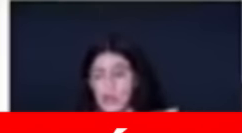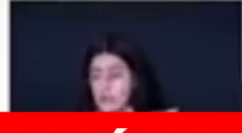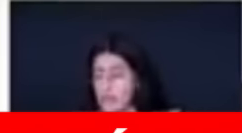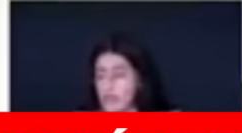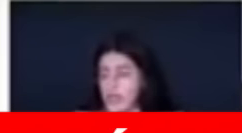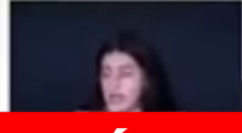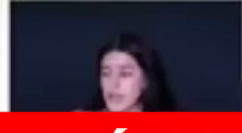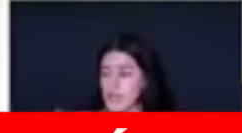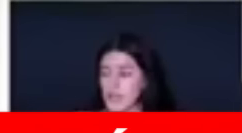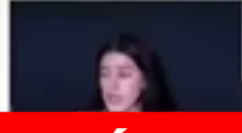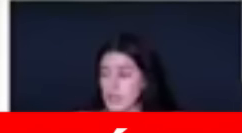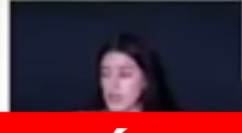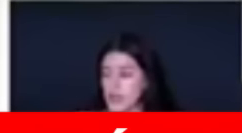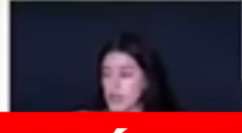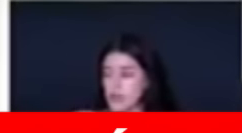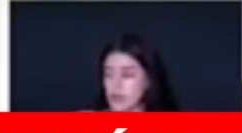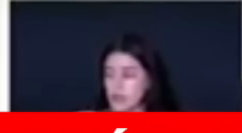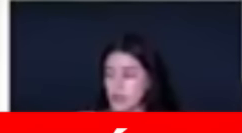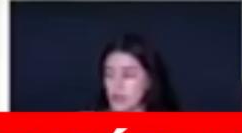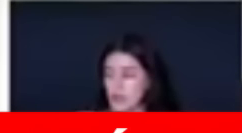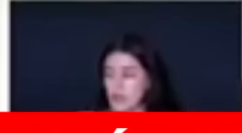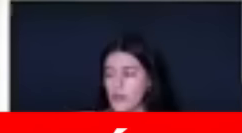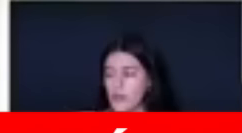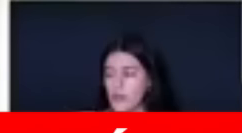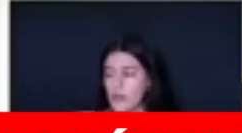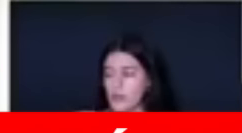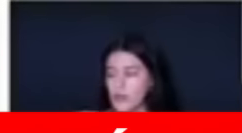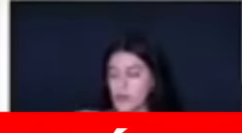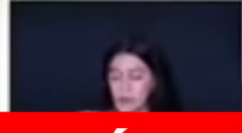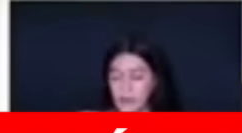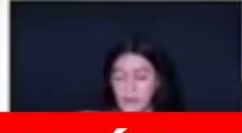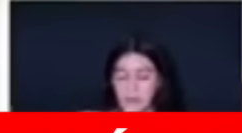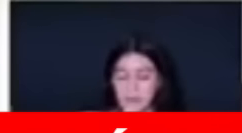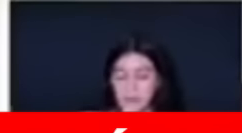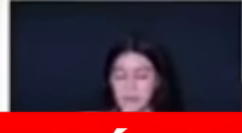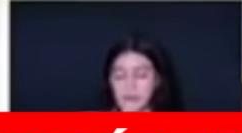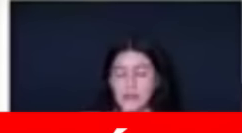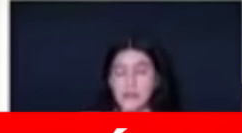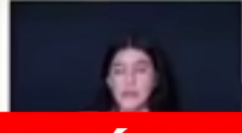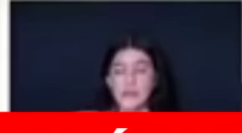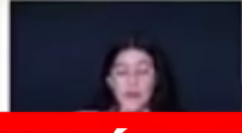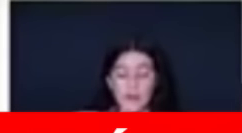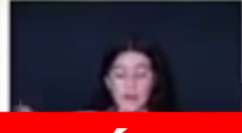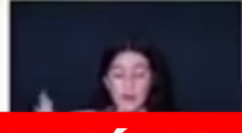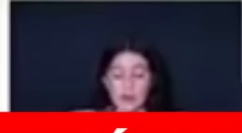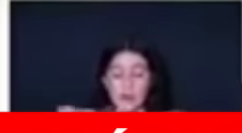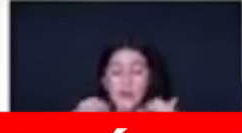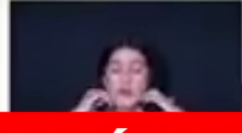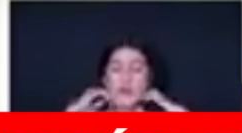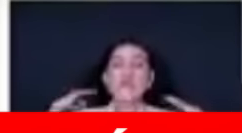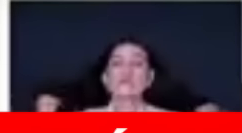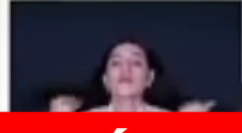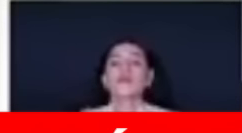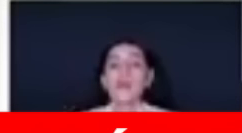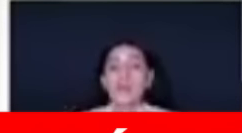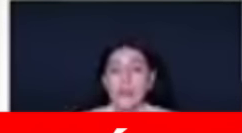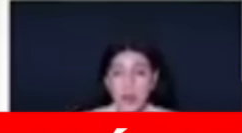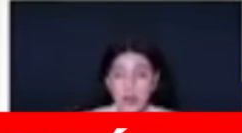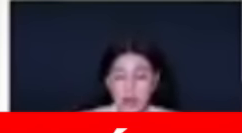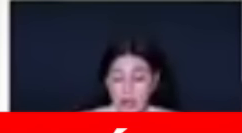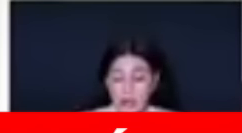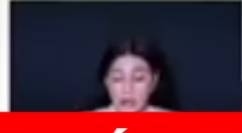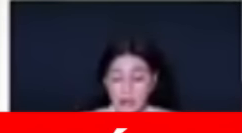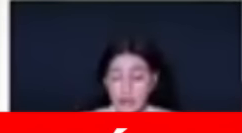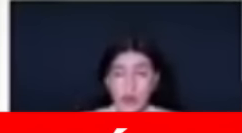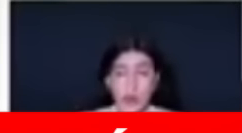ni tampoco el ejército. Las calles de Culiacán se convirtieron en un campo de batalla.